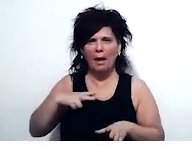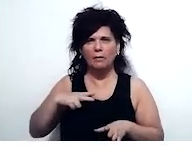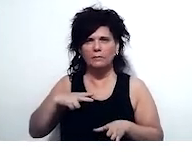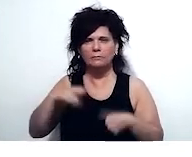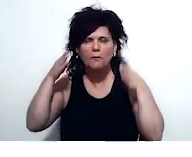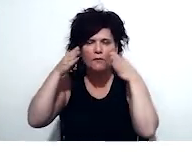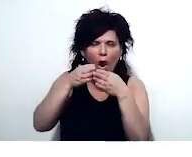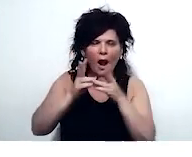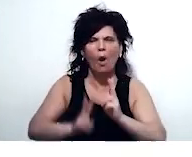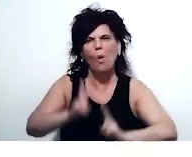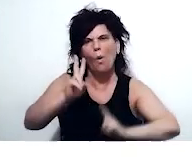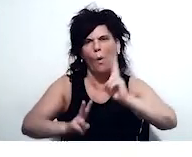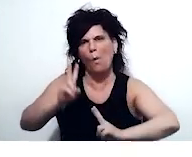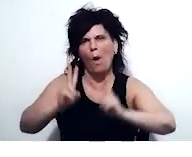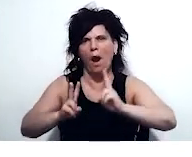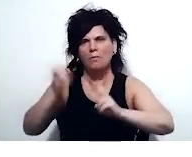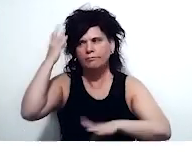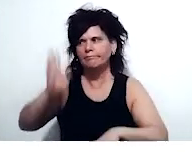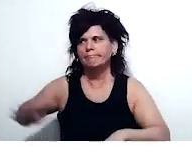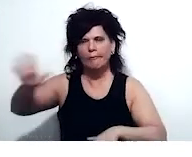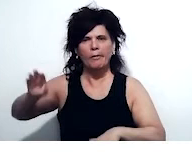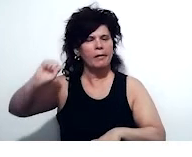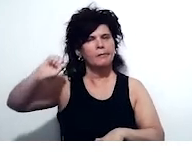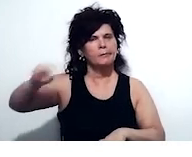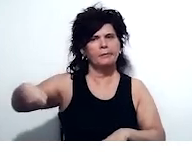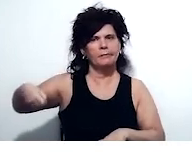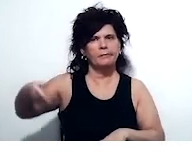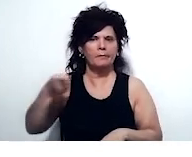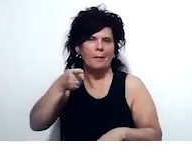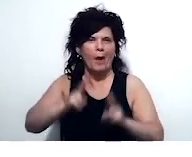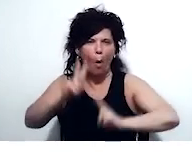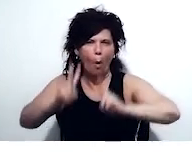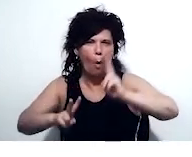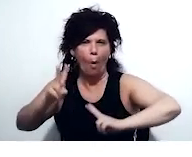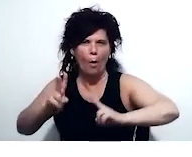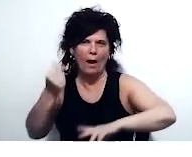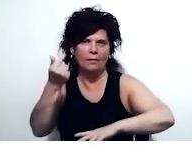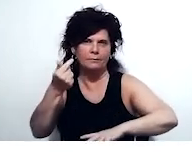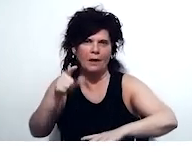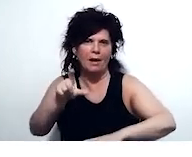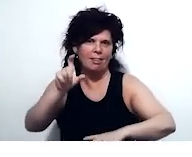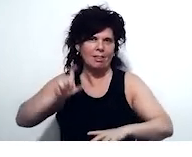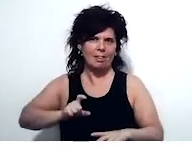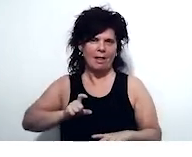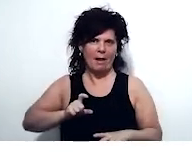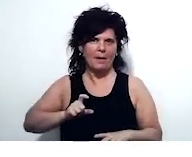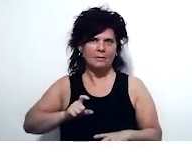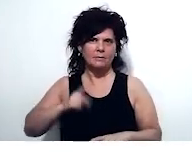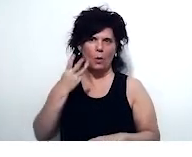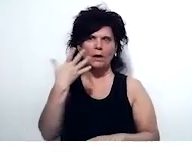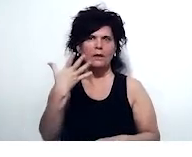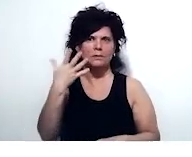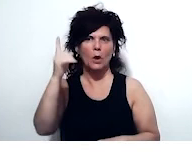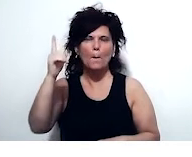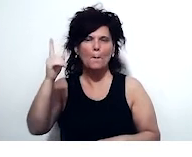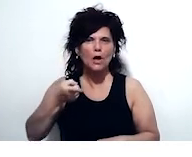en los problemas urbanos, en especial las privadas, porque es la zona de más rentabilidad. El 45% de la población